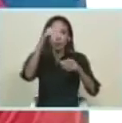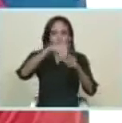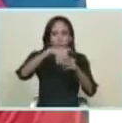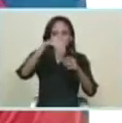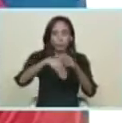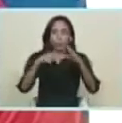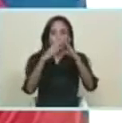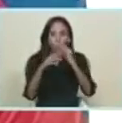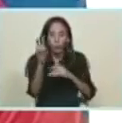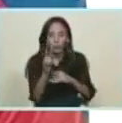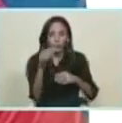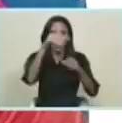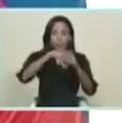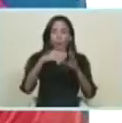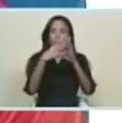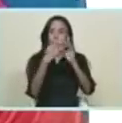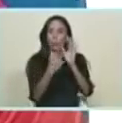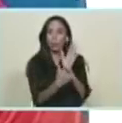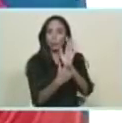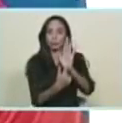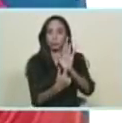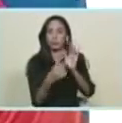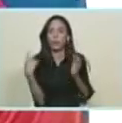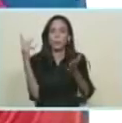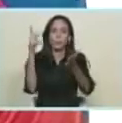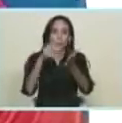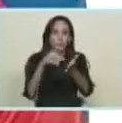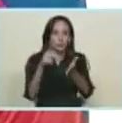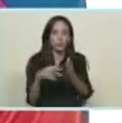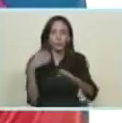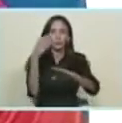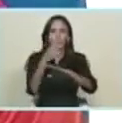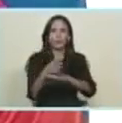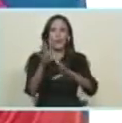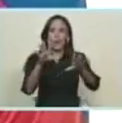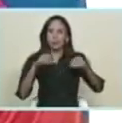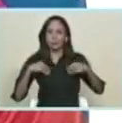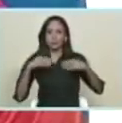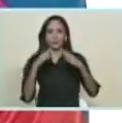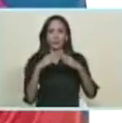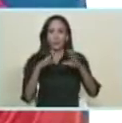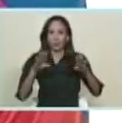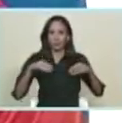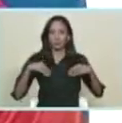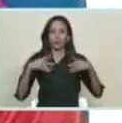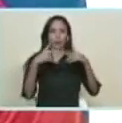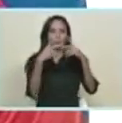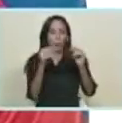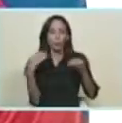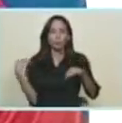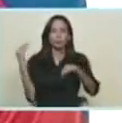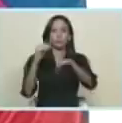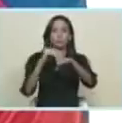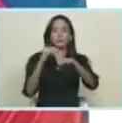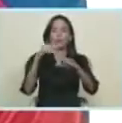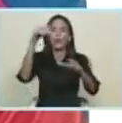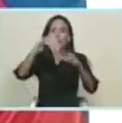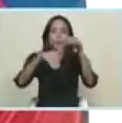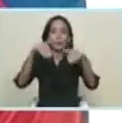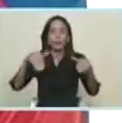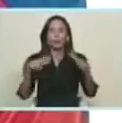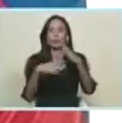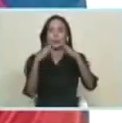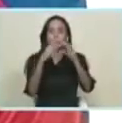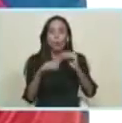elecciones en Venezuela y debemos dar el ejemplo participando. Nadie se puede quedar en su casa. Llamo a votar el